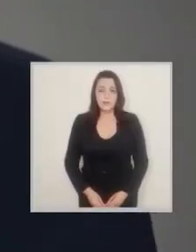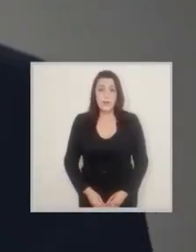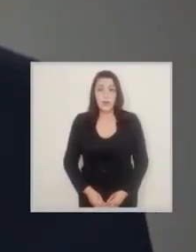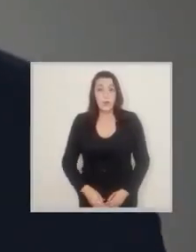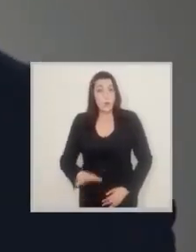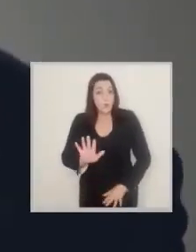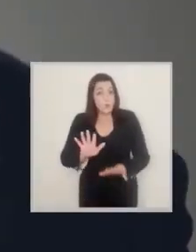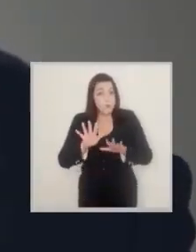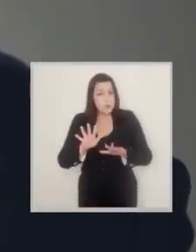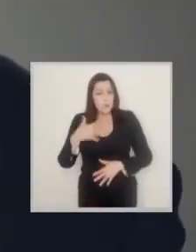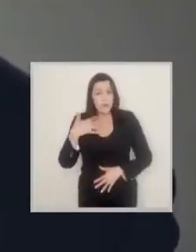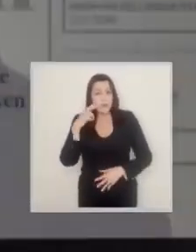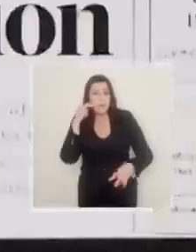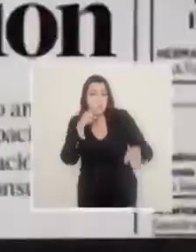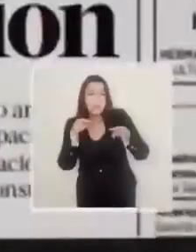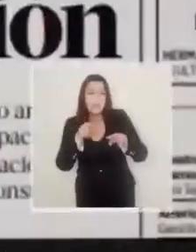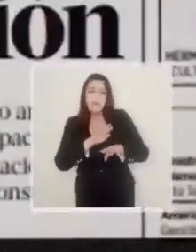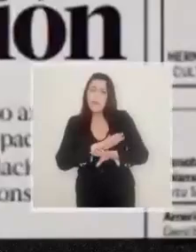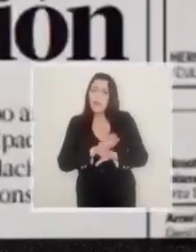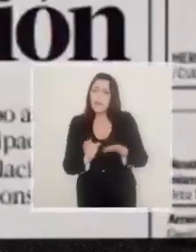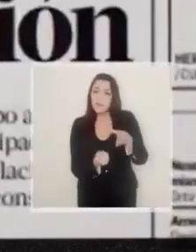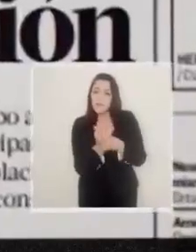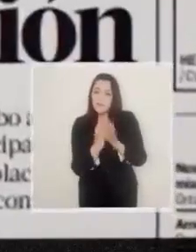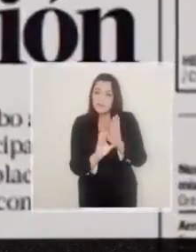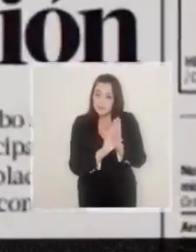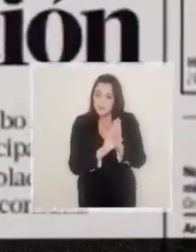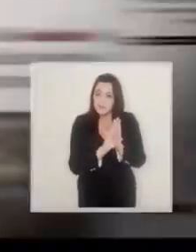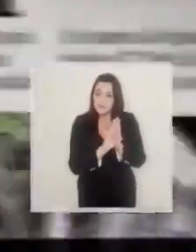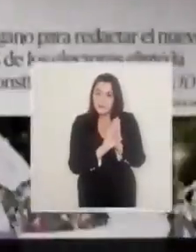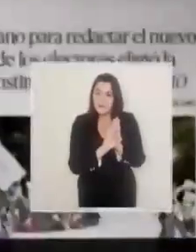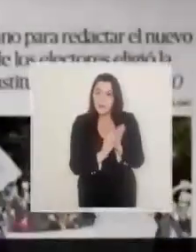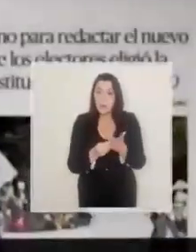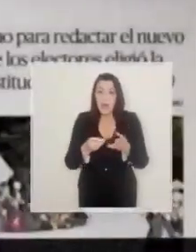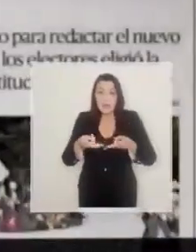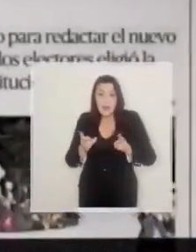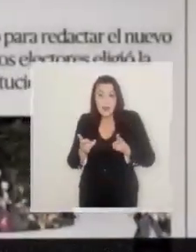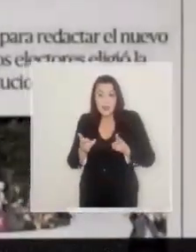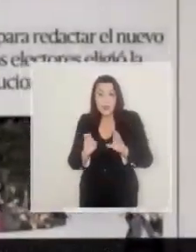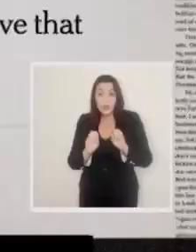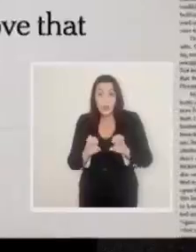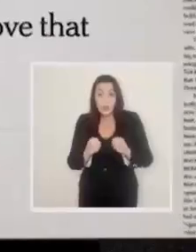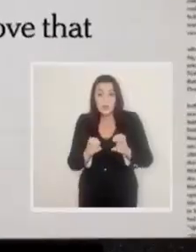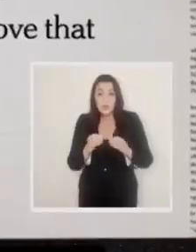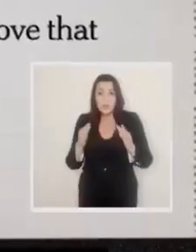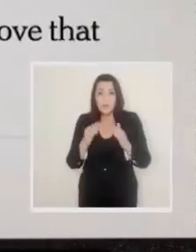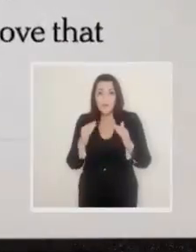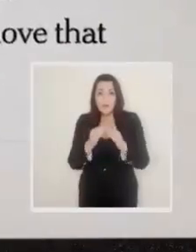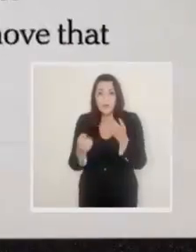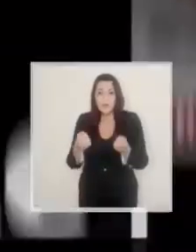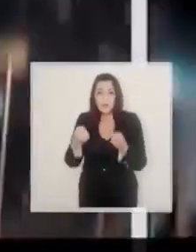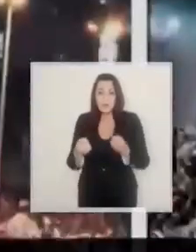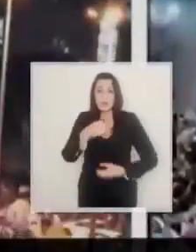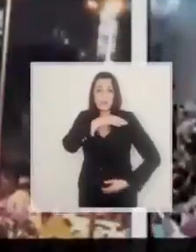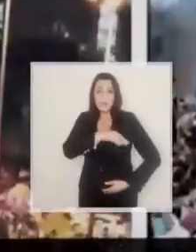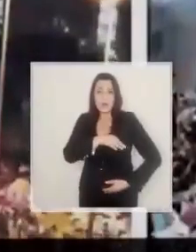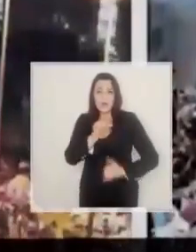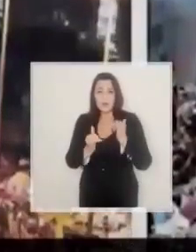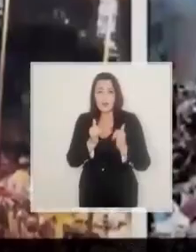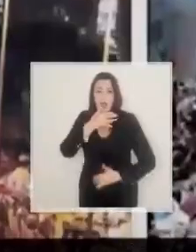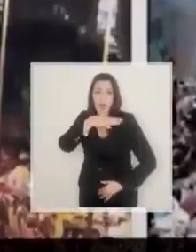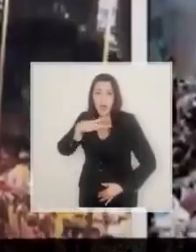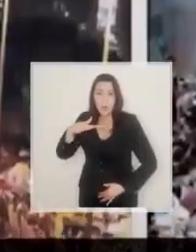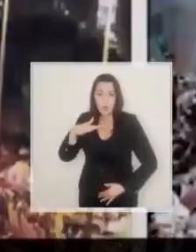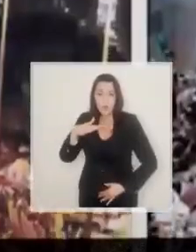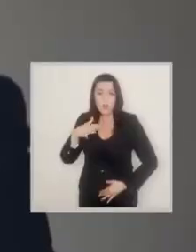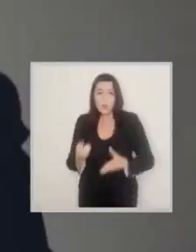Hay un elefante en la sala al que nadie quiere mirar a los ojos. La nueva constitución, con más derechos en educación, vivienda, transporte, previsión, internet,